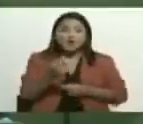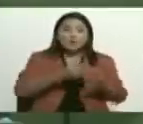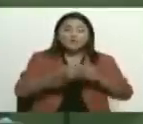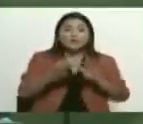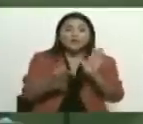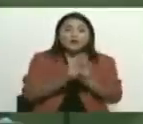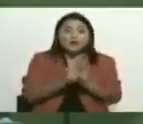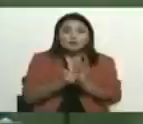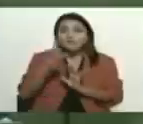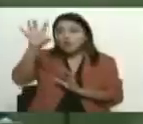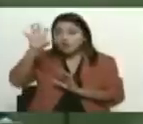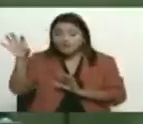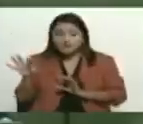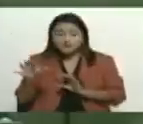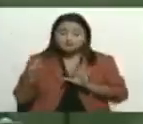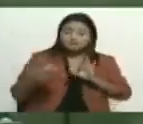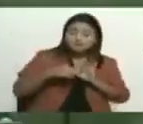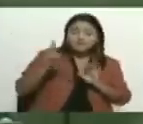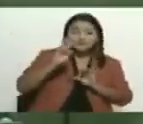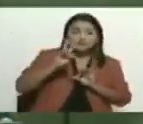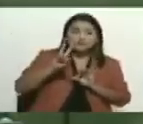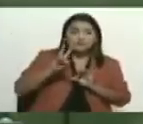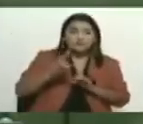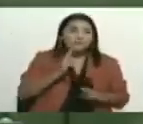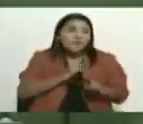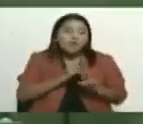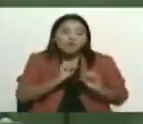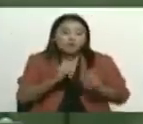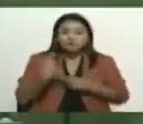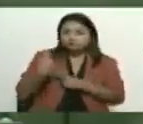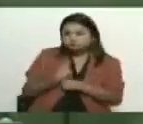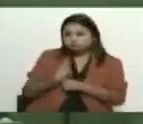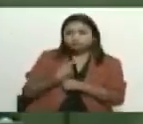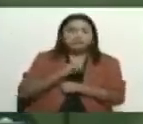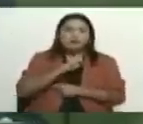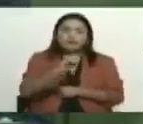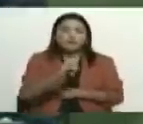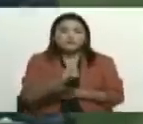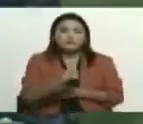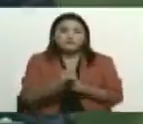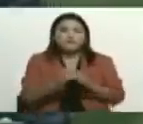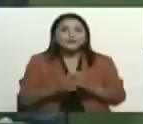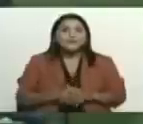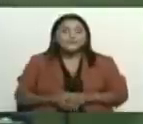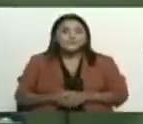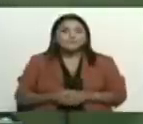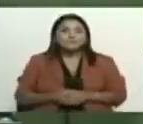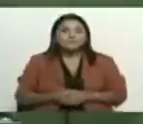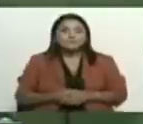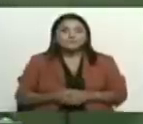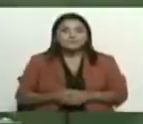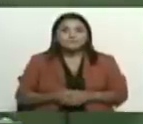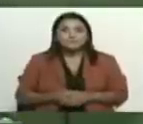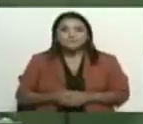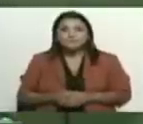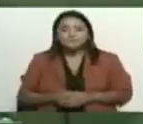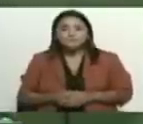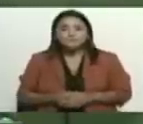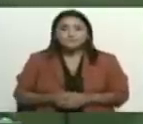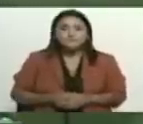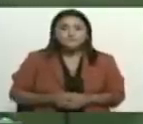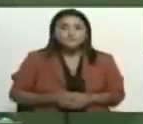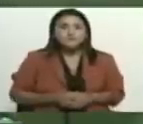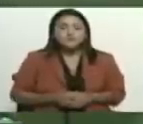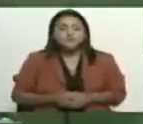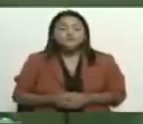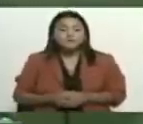entre nuestras naciones, sin riesgos ni impedimentos arbitrarios o punitivos por parte de las potencias occidentales.